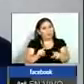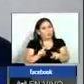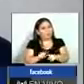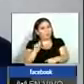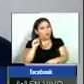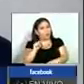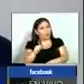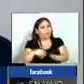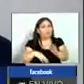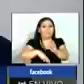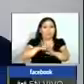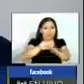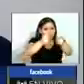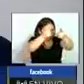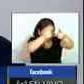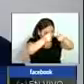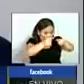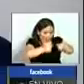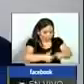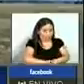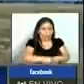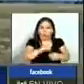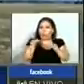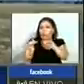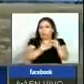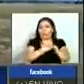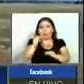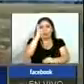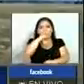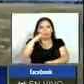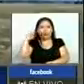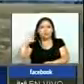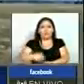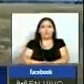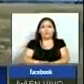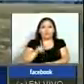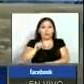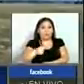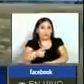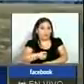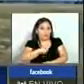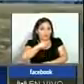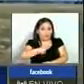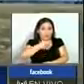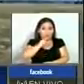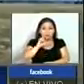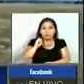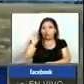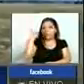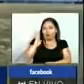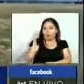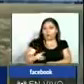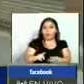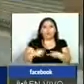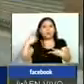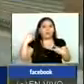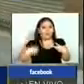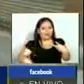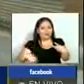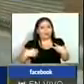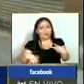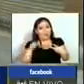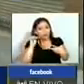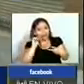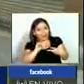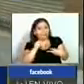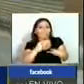El gasto se ha desbordado Del gasto En absolutamente Todos los países Según el reporte Del Instituto Argentina y Brasil Son algunos De los países En la región